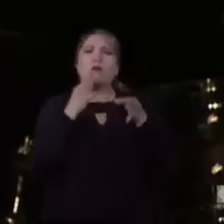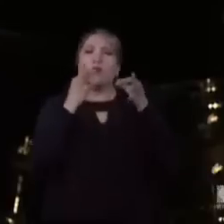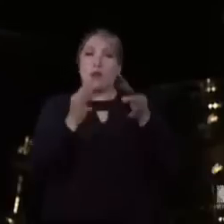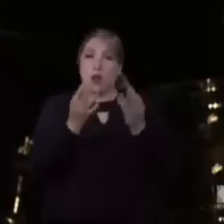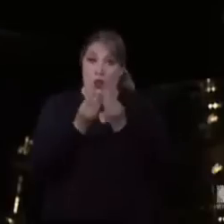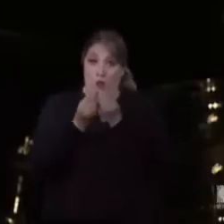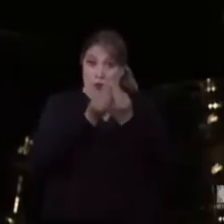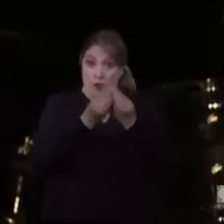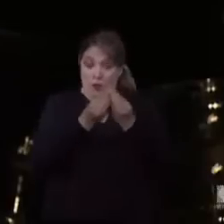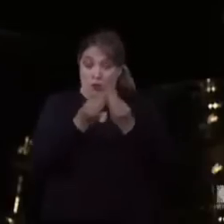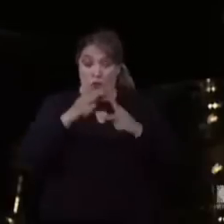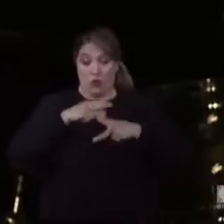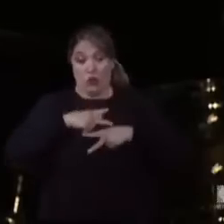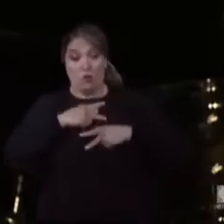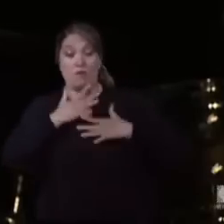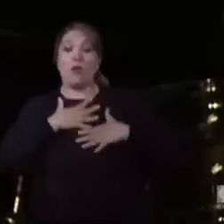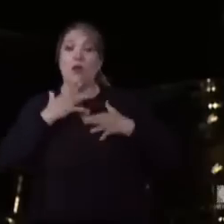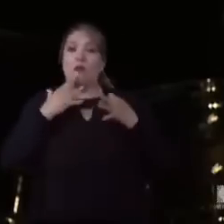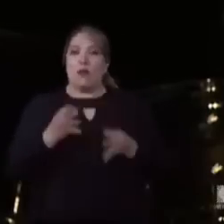comisión no es dueña de la verdad.